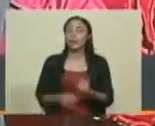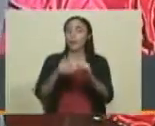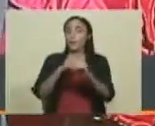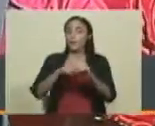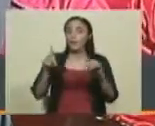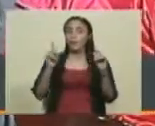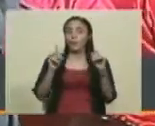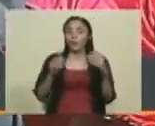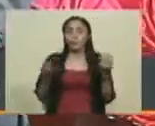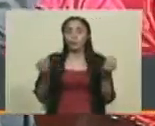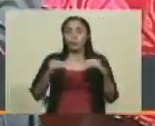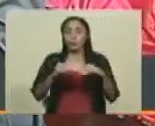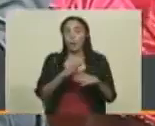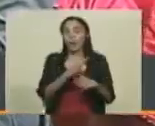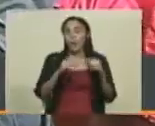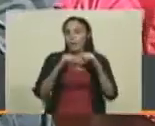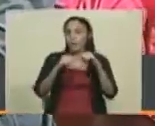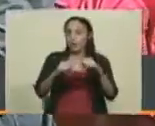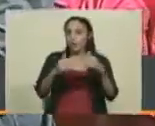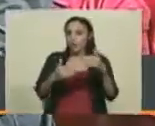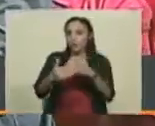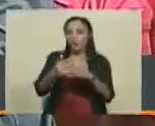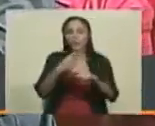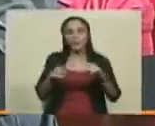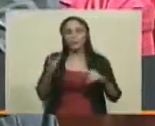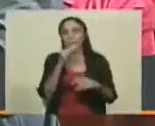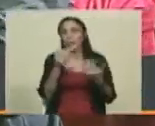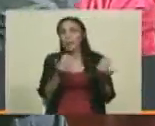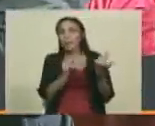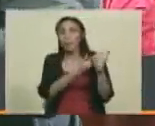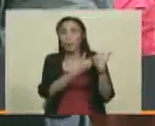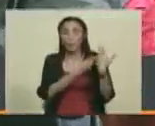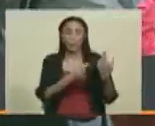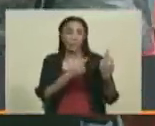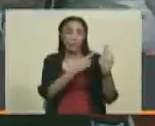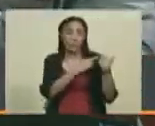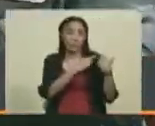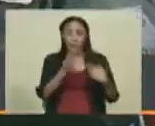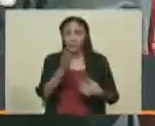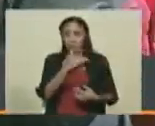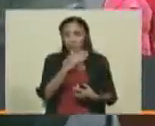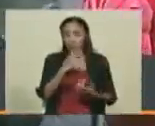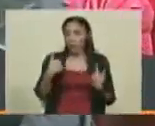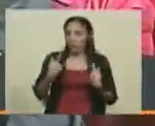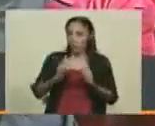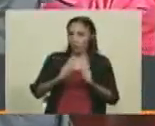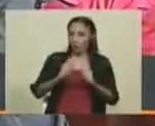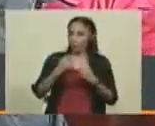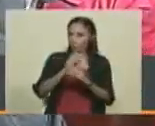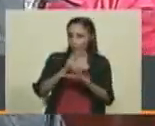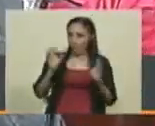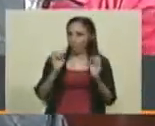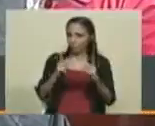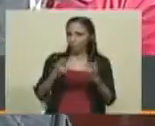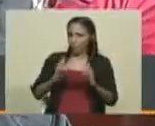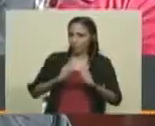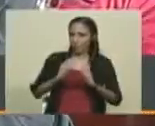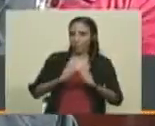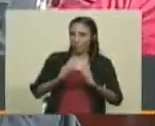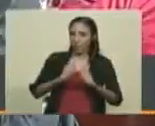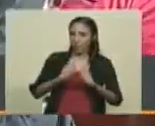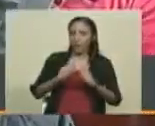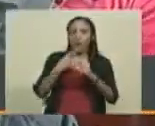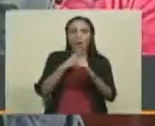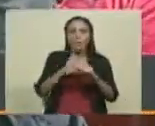mantenerse en el tiempo si no existe el compromiso, si no existe la lealtad, si no se hacen las cosas con el